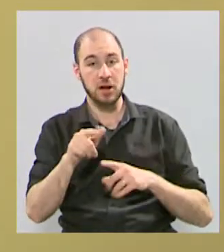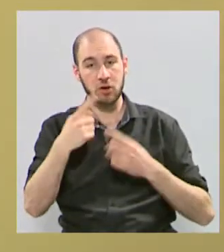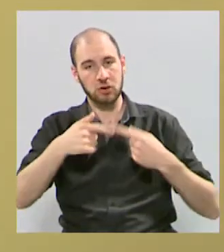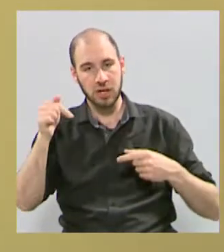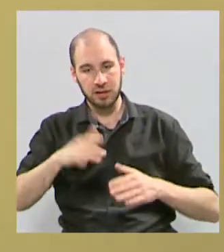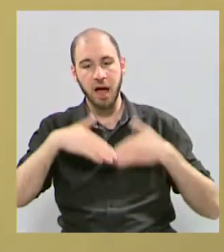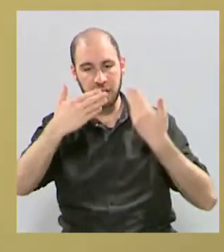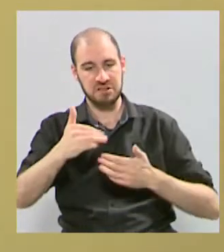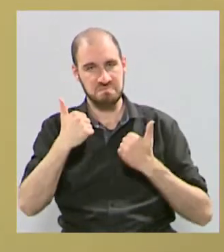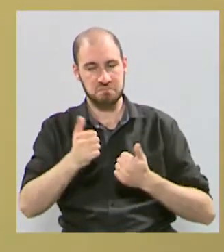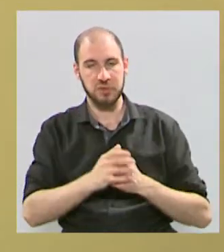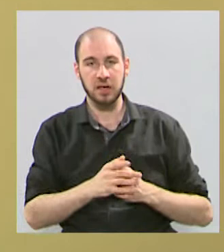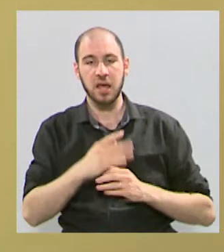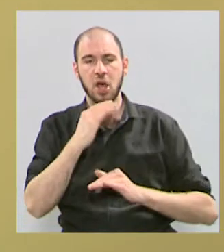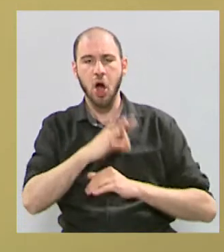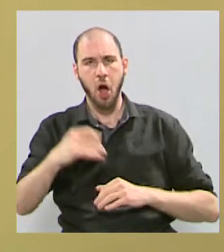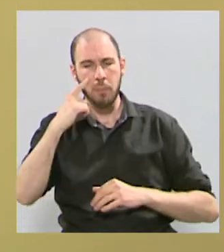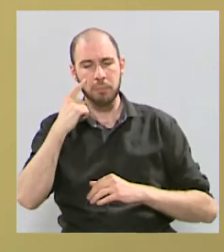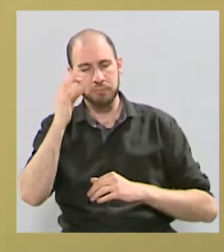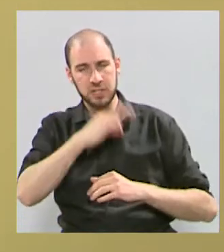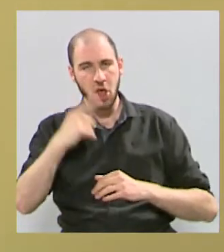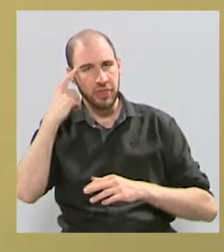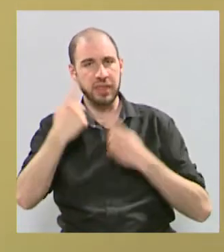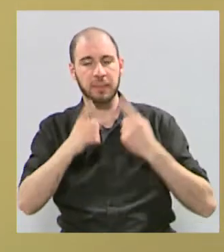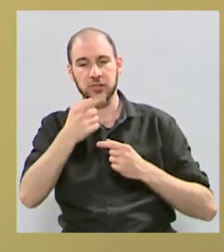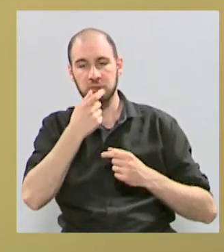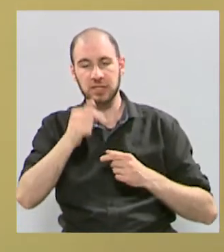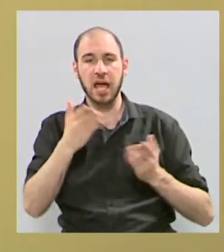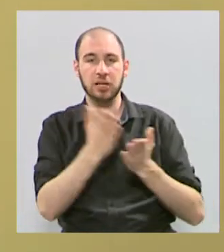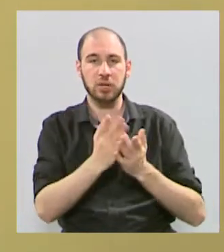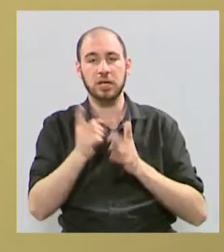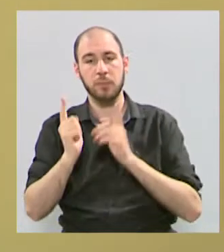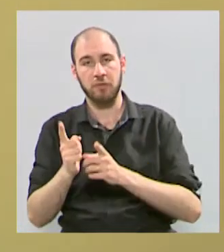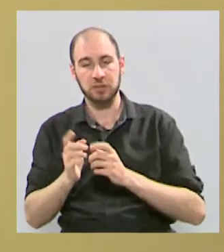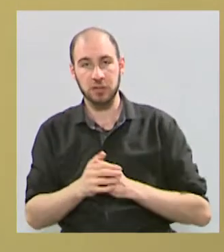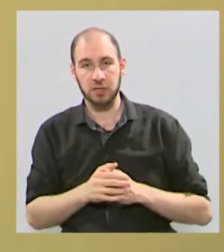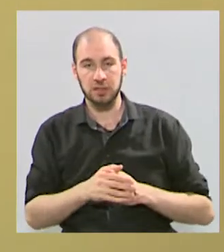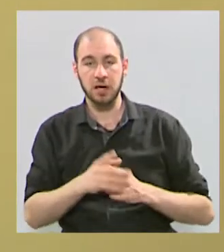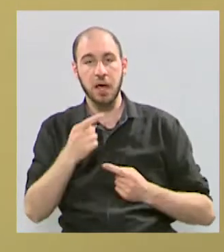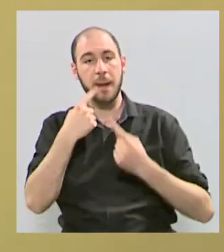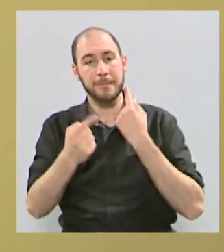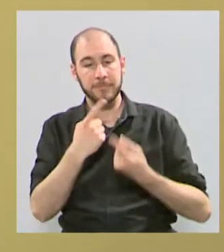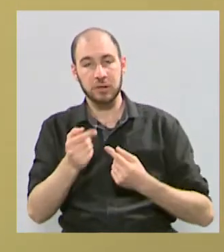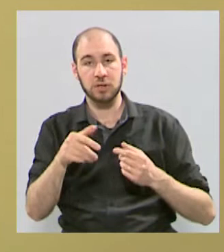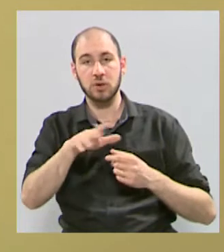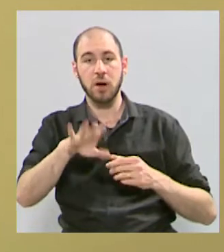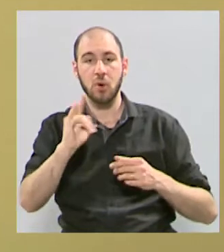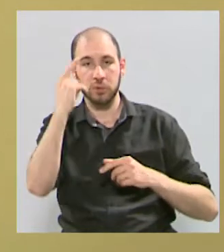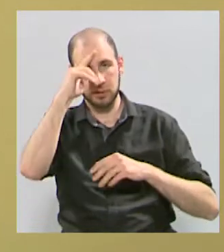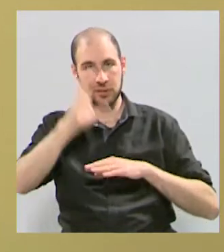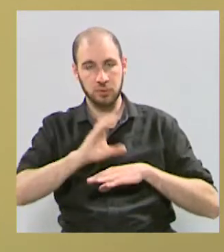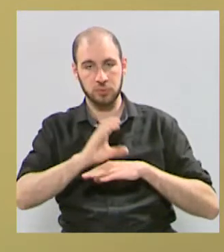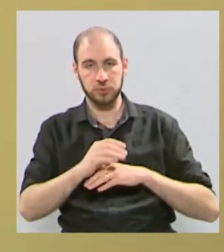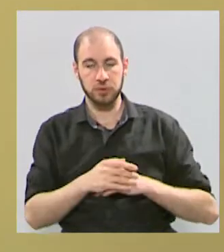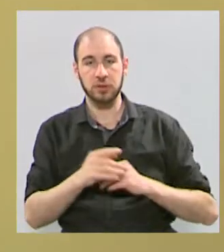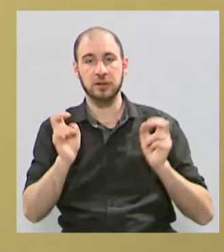cosas avancen. Vamos a ver lo que opinaban algunos mendocinos, estudiantes y docentes que consultábamos en el predio de la Universidad Nacional de